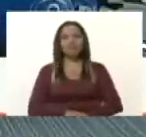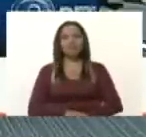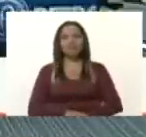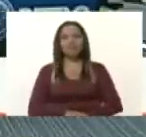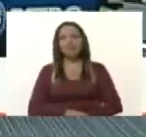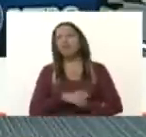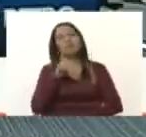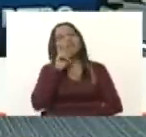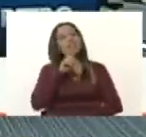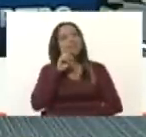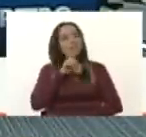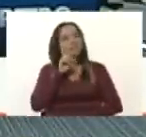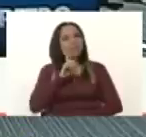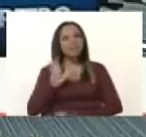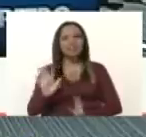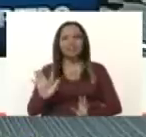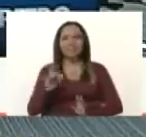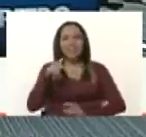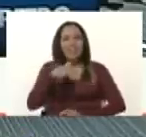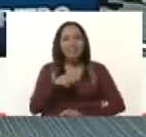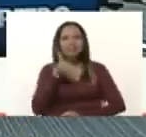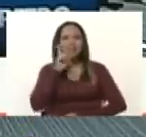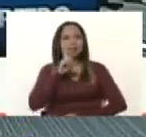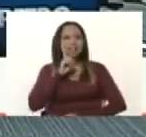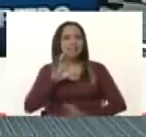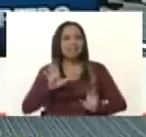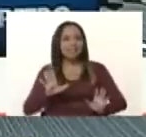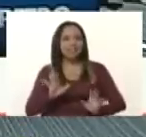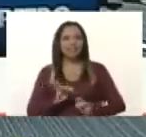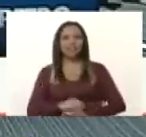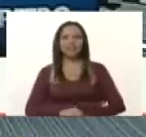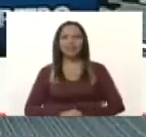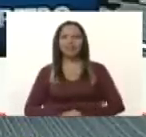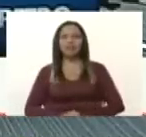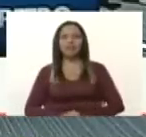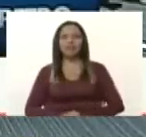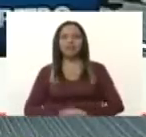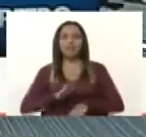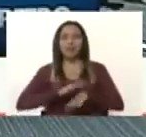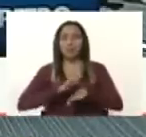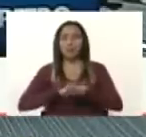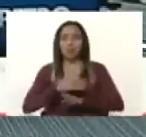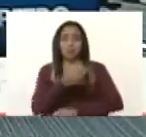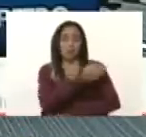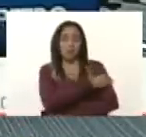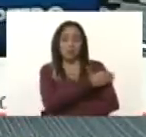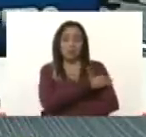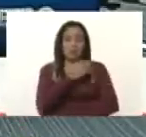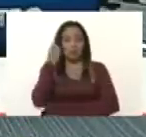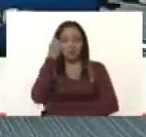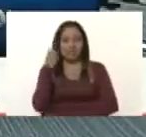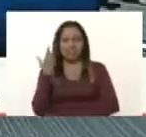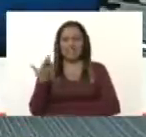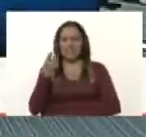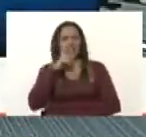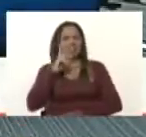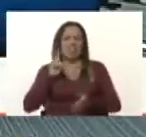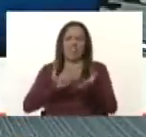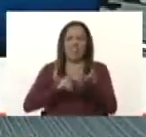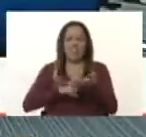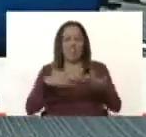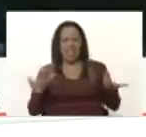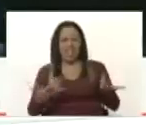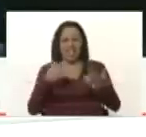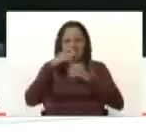Mentira, mentira. Esto es mentira. Es que, claro, es que la derecha no tiene sentido del humor y después viene y arman un